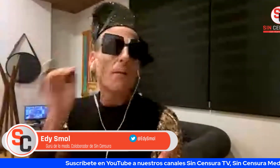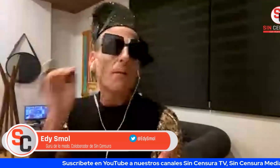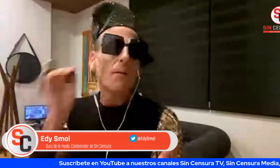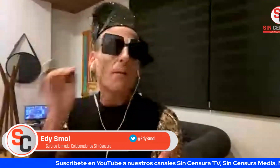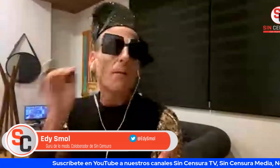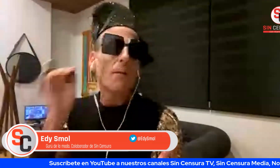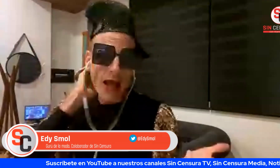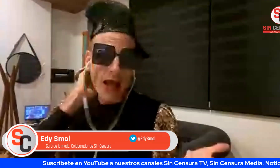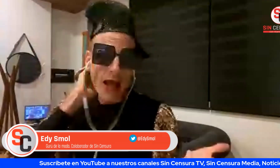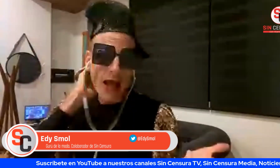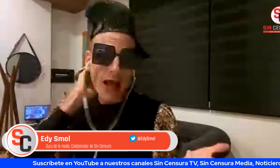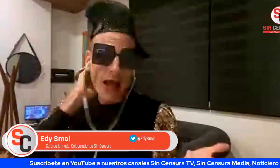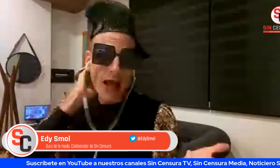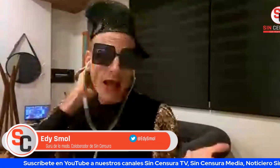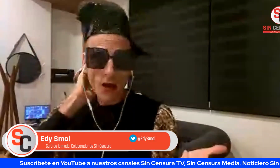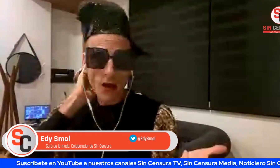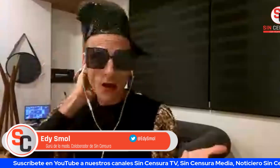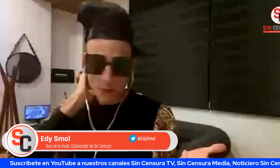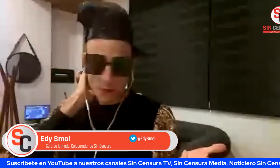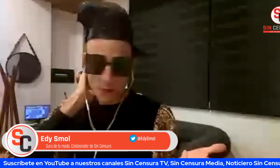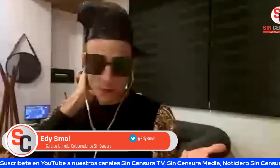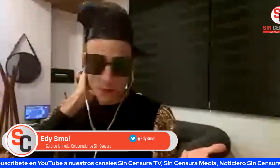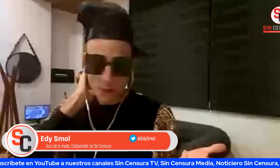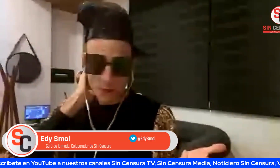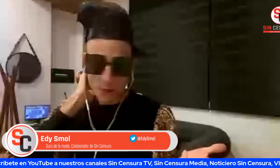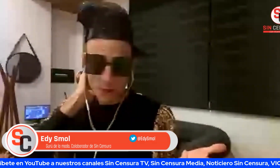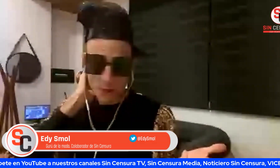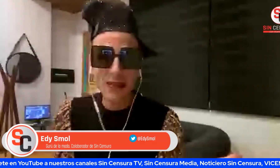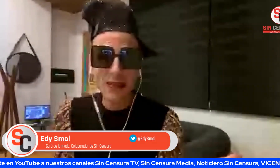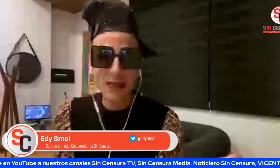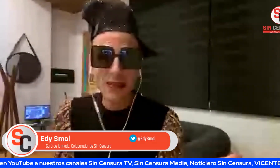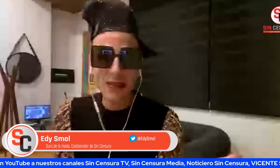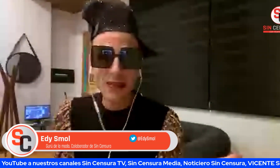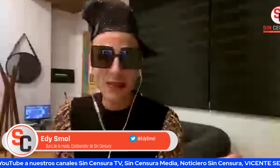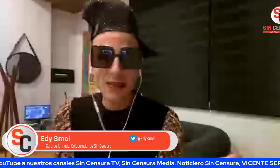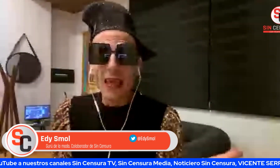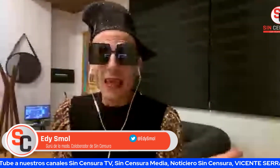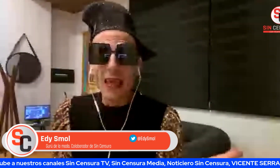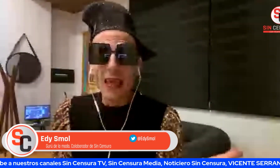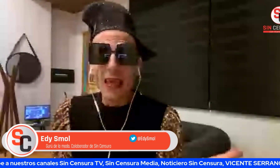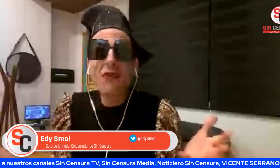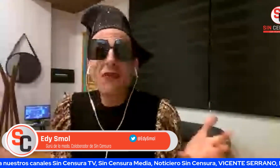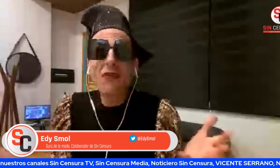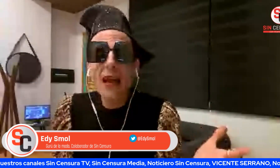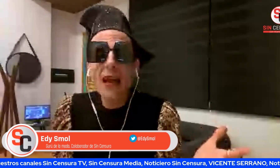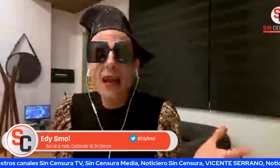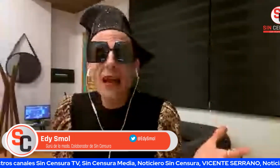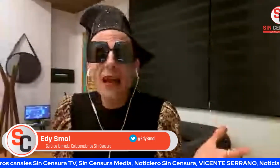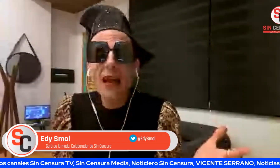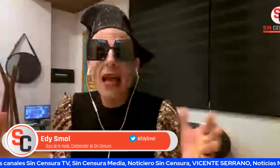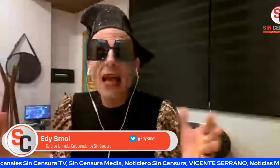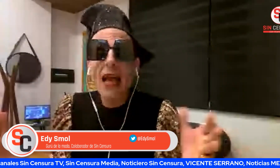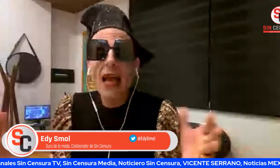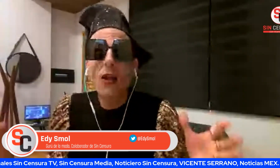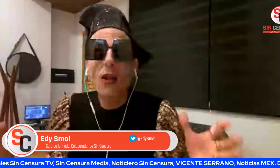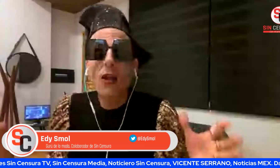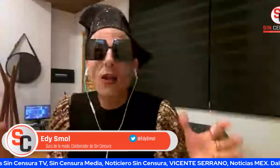tema de inflación allá que no lo puedes negar, y porque a final de cuentas hay ciclos